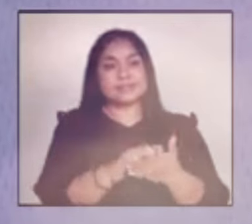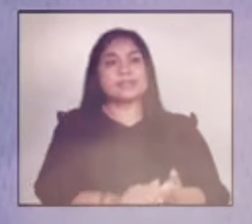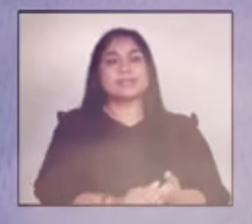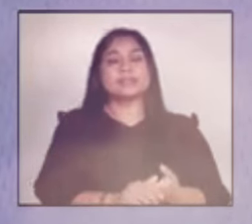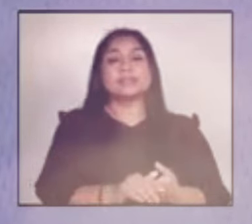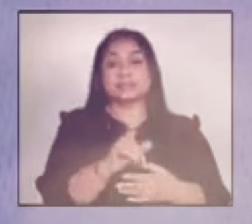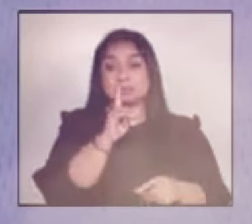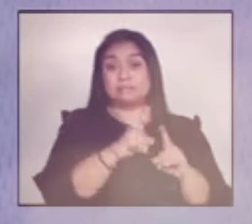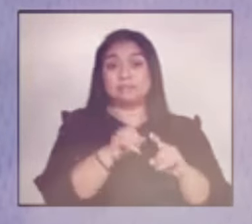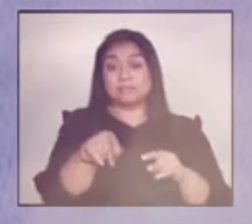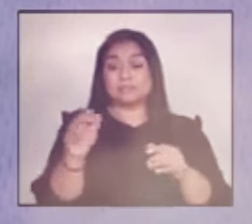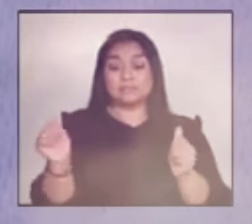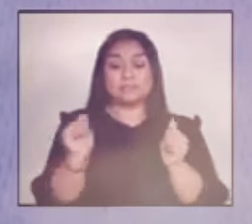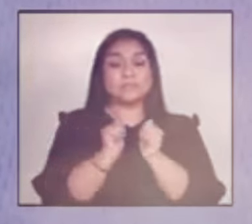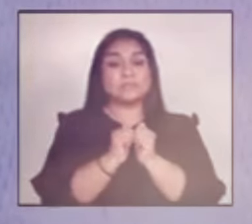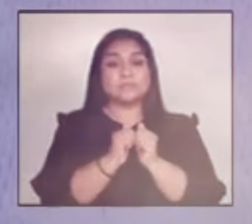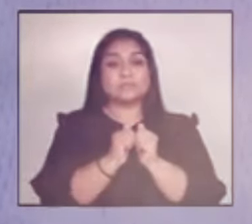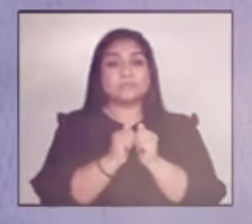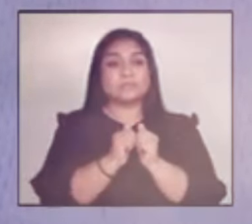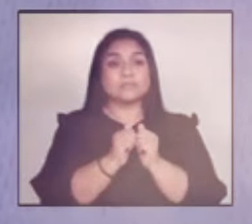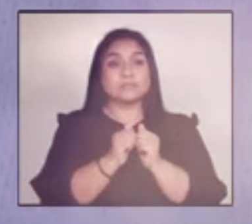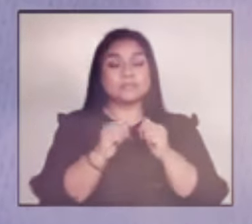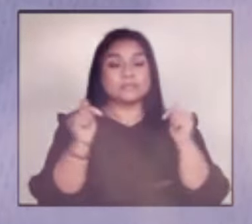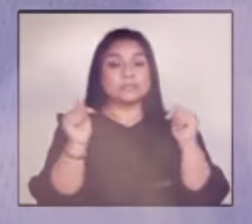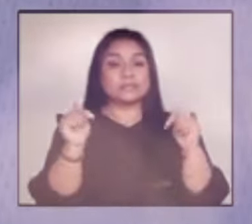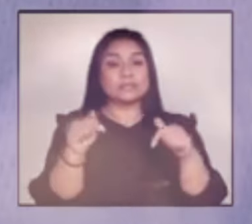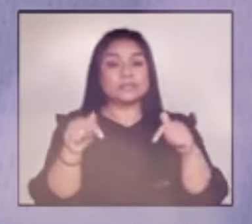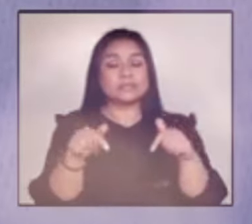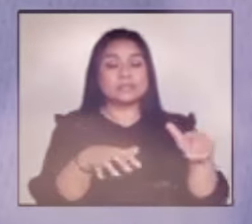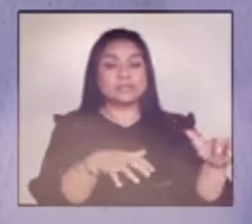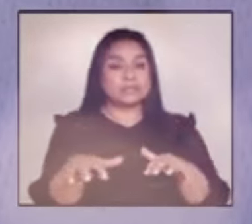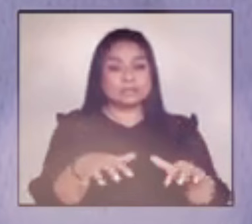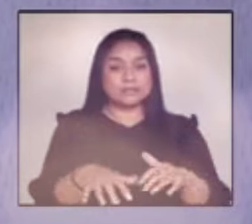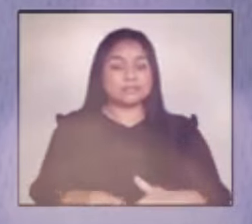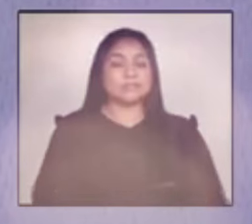sobre todo que nos acompañen en este acto.